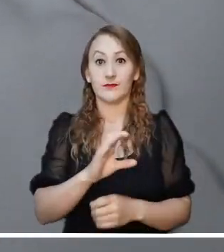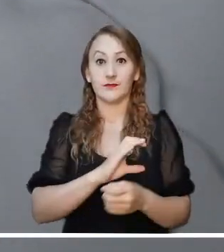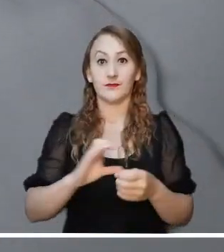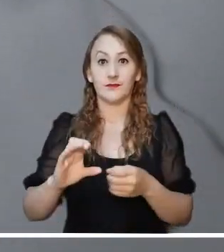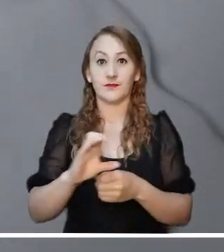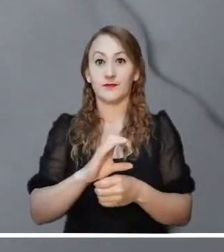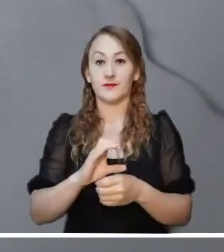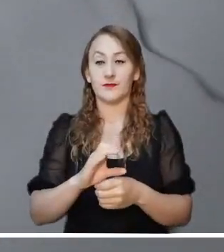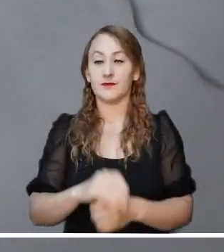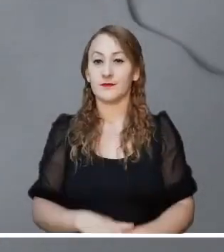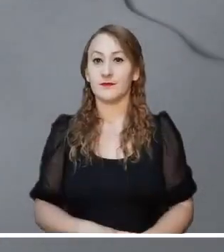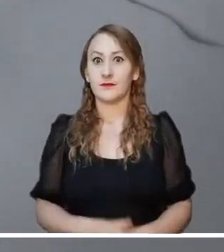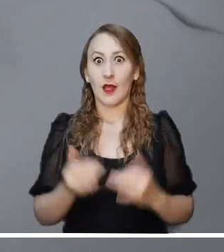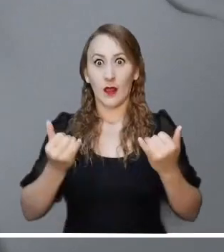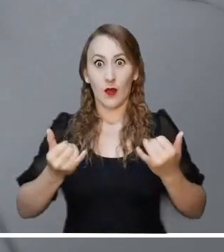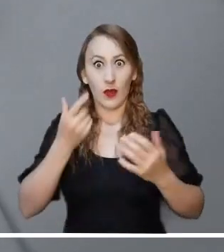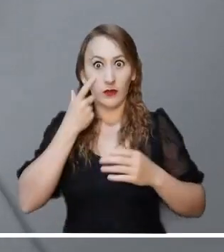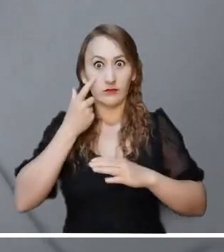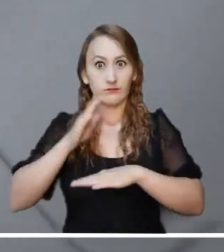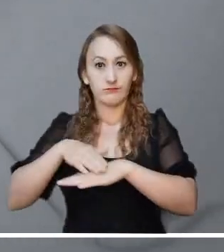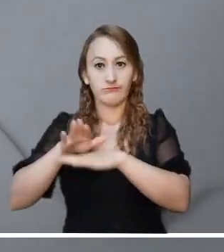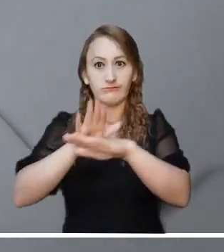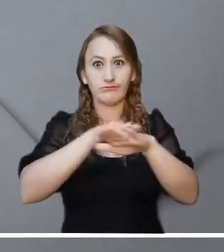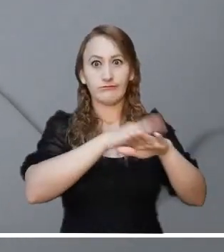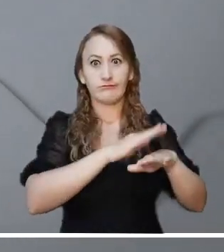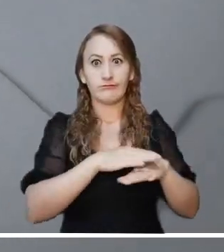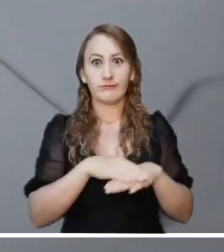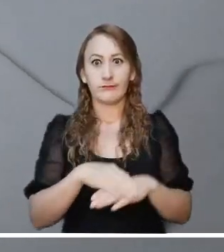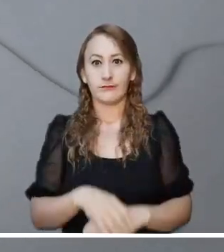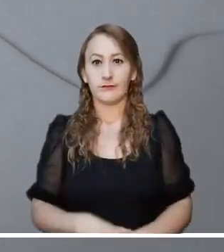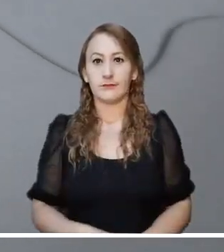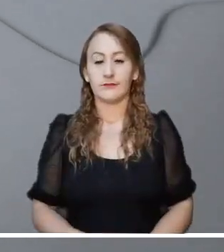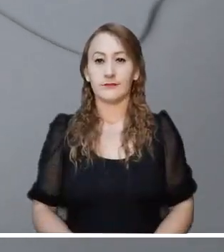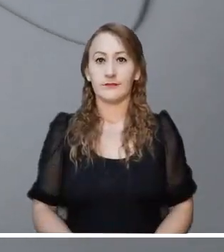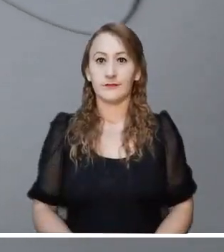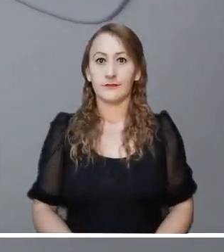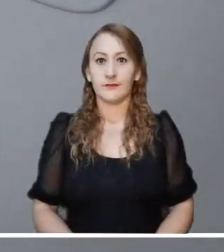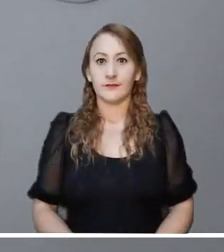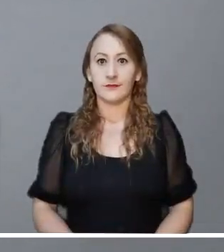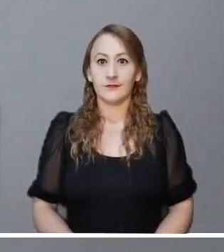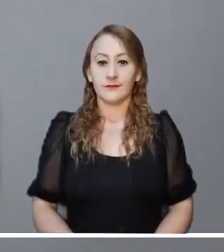Finalmente, Bogotá promete un cielo encapotado y lluvias generalizadas durante toda la noche.